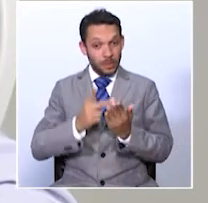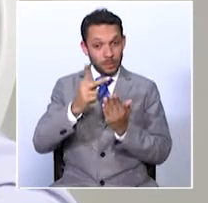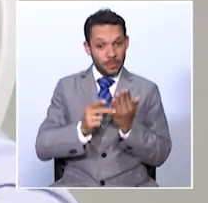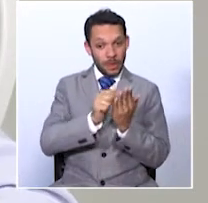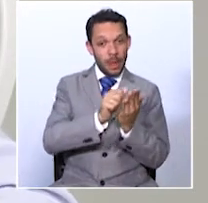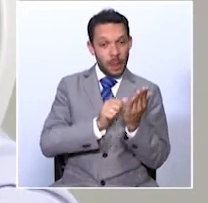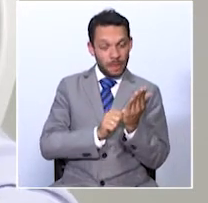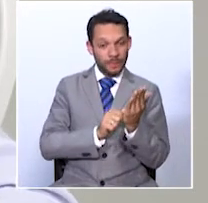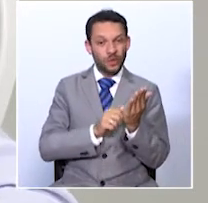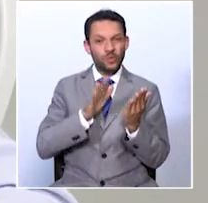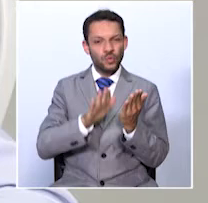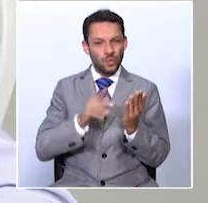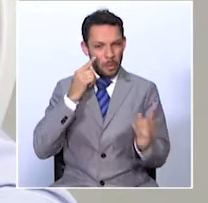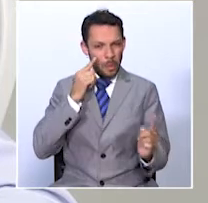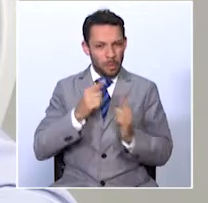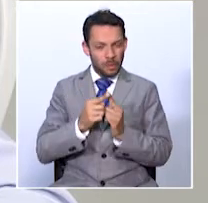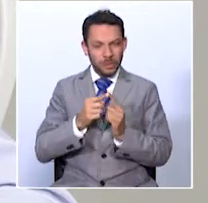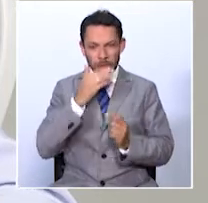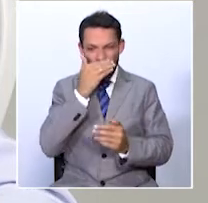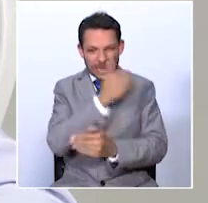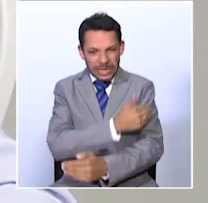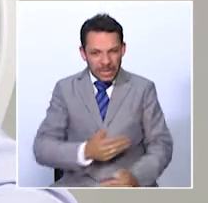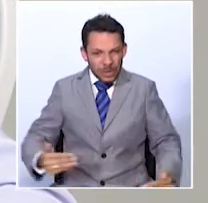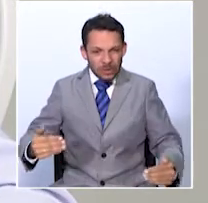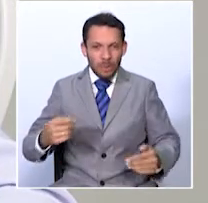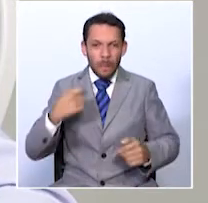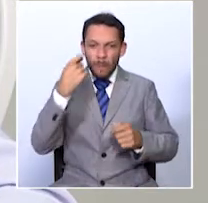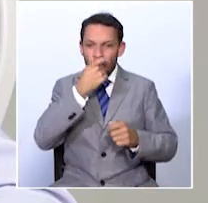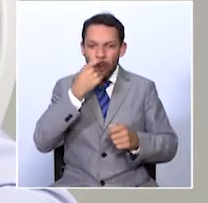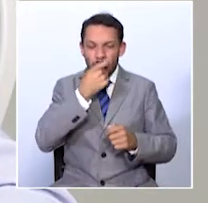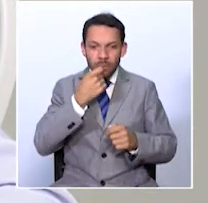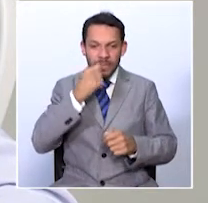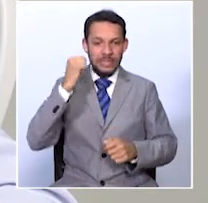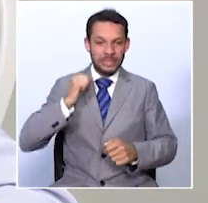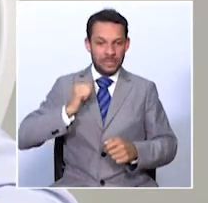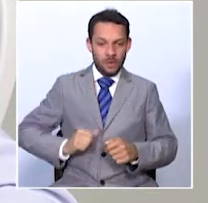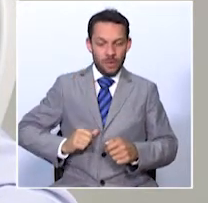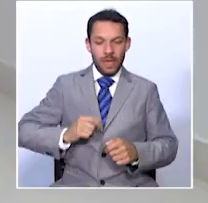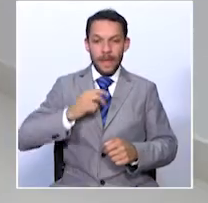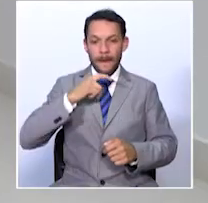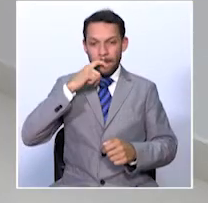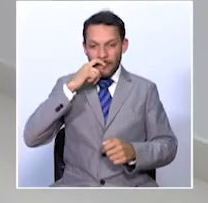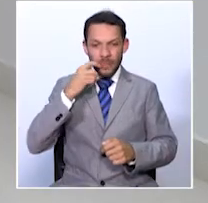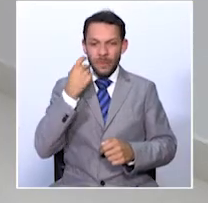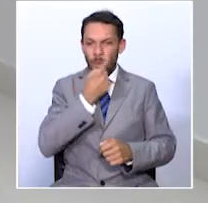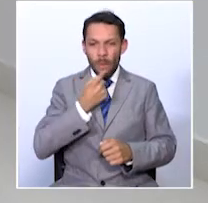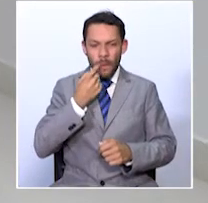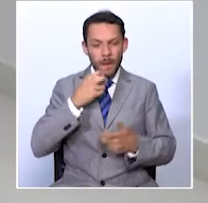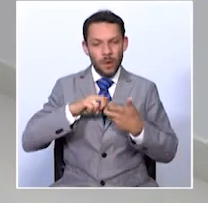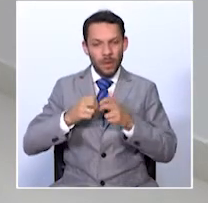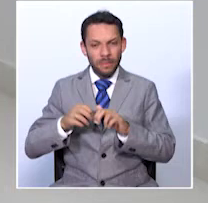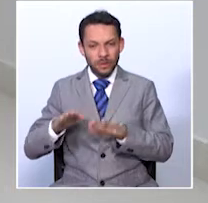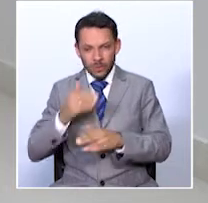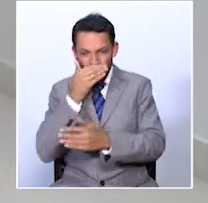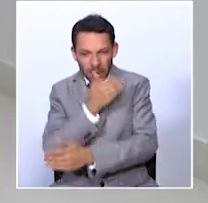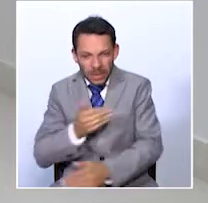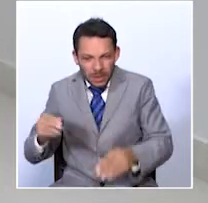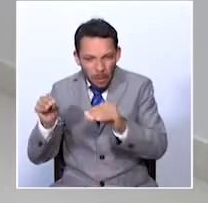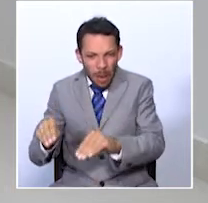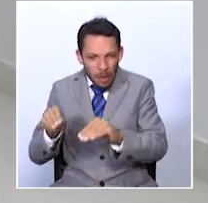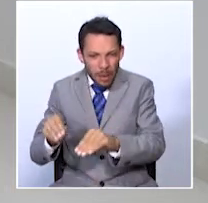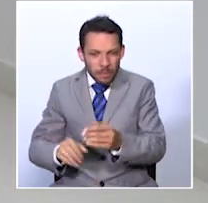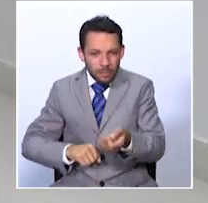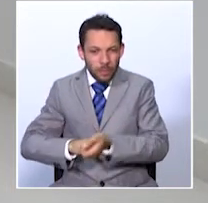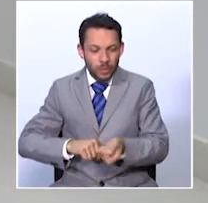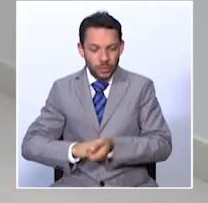paladar hendido, donde han hecho infinidad de cirugías y una labor humana y social grandísima,